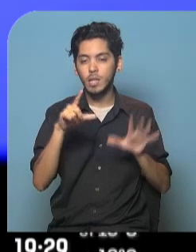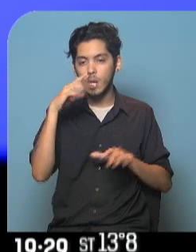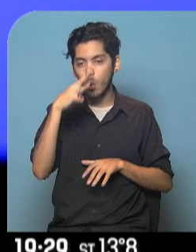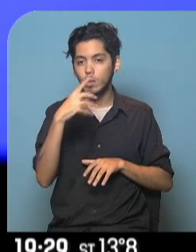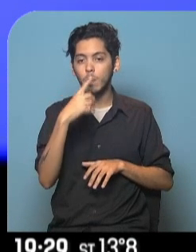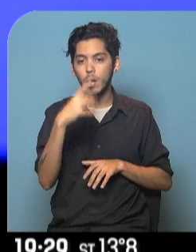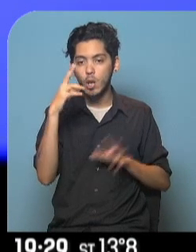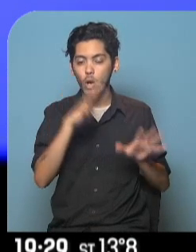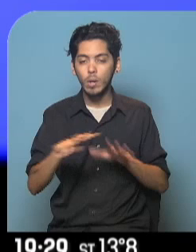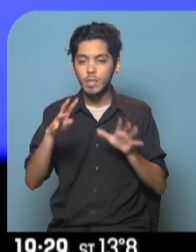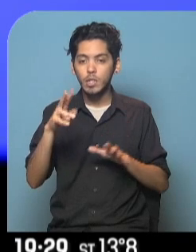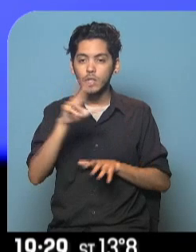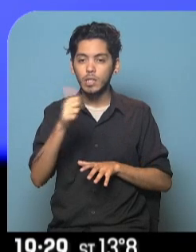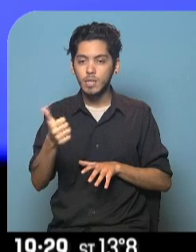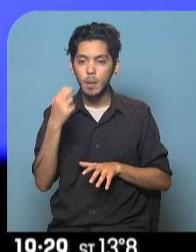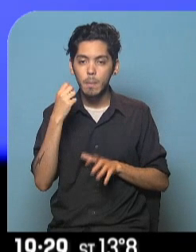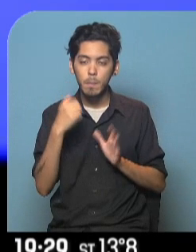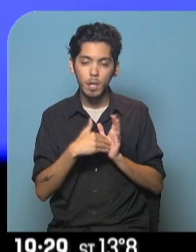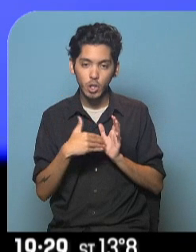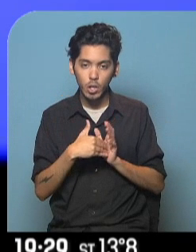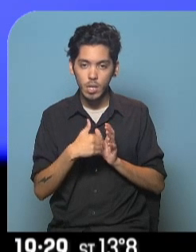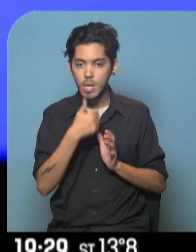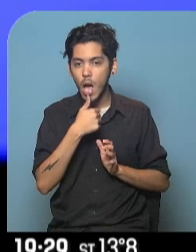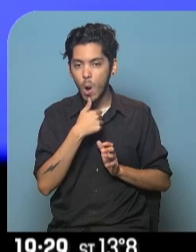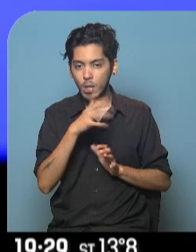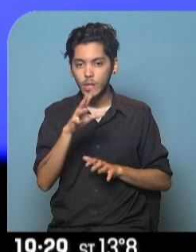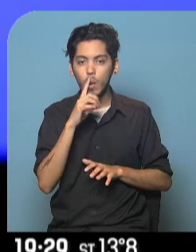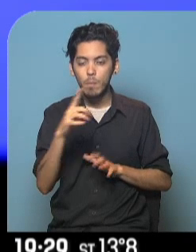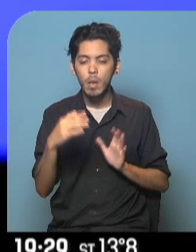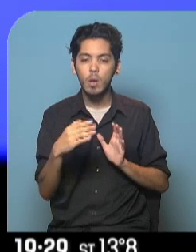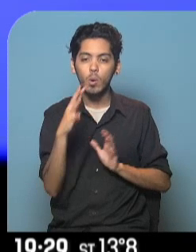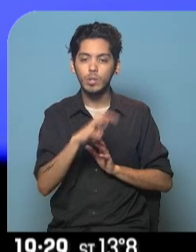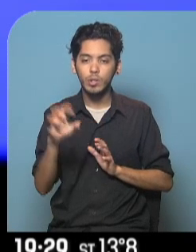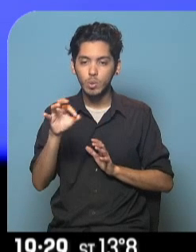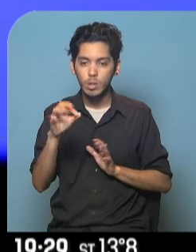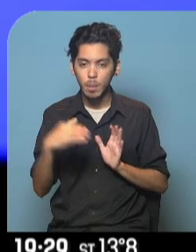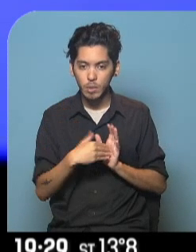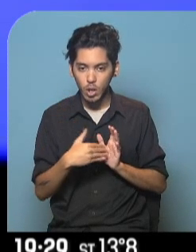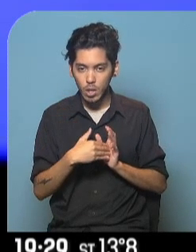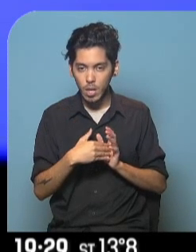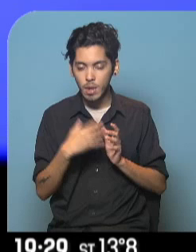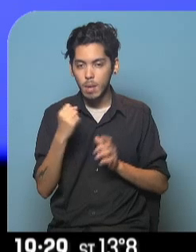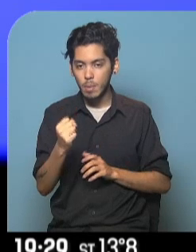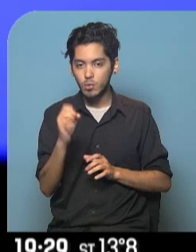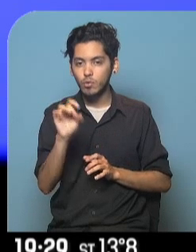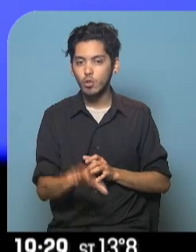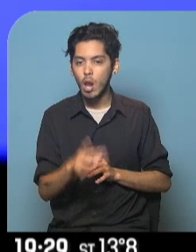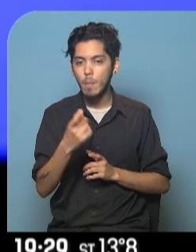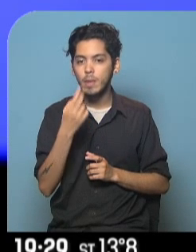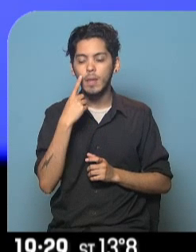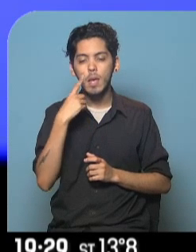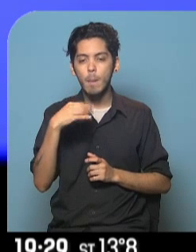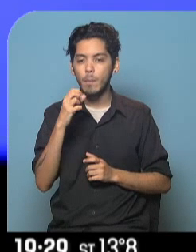74 mil 936 millones y en agua 5 mil 450 millones de pesos sólo el costo impositivo